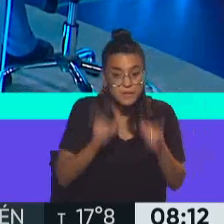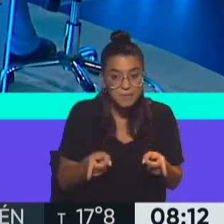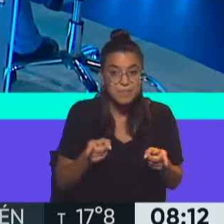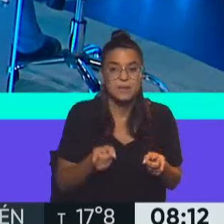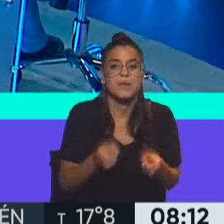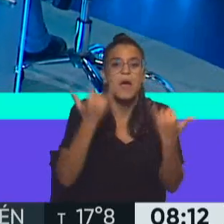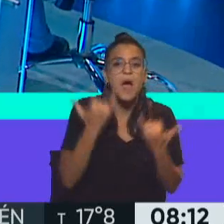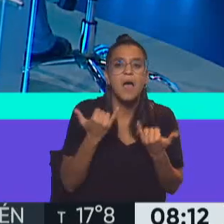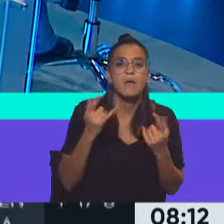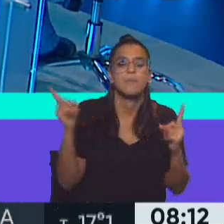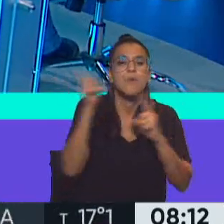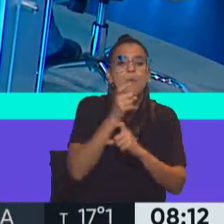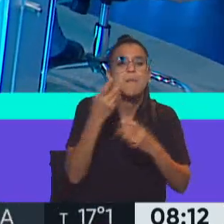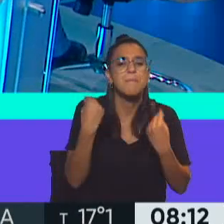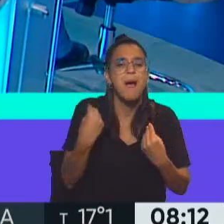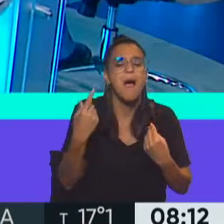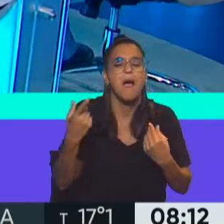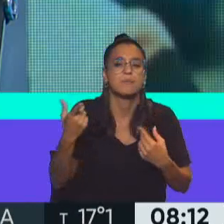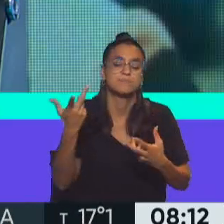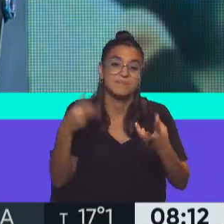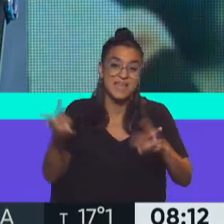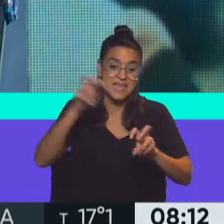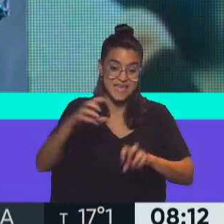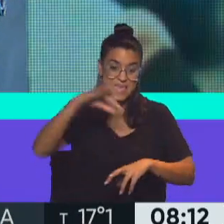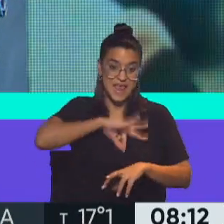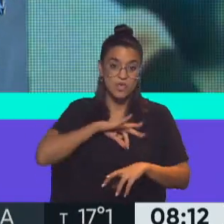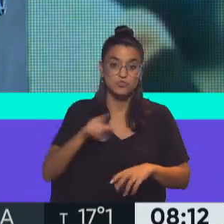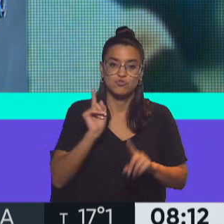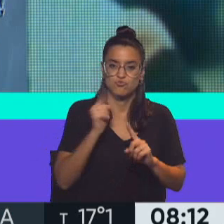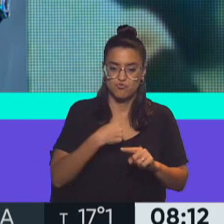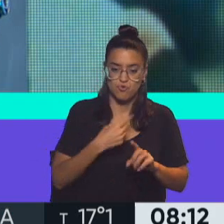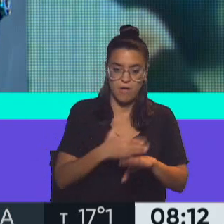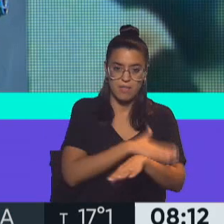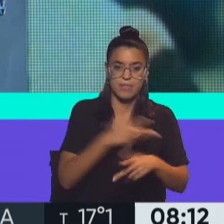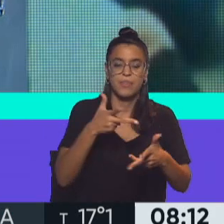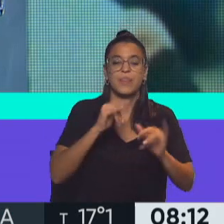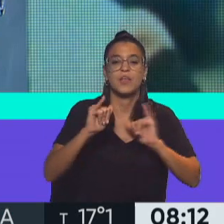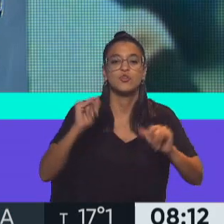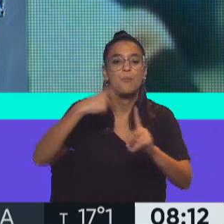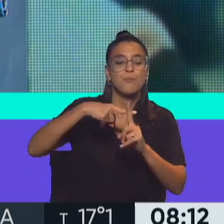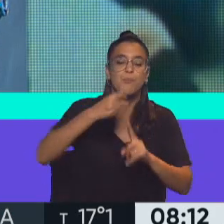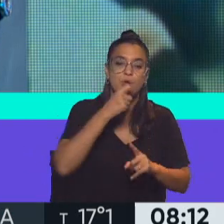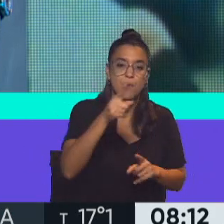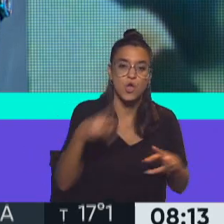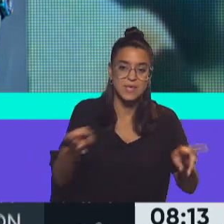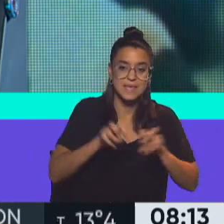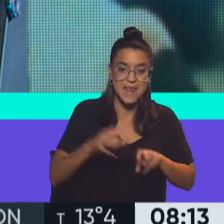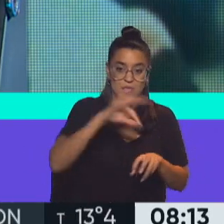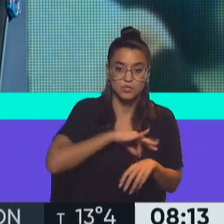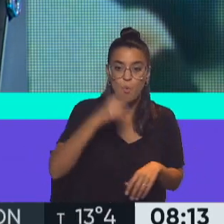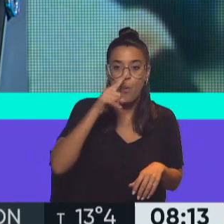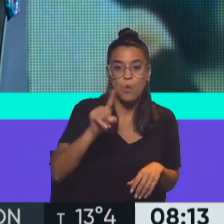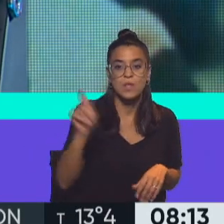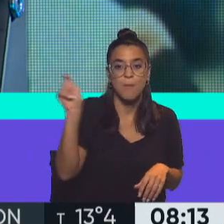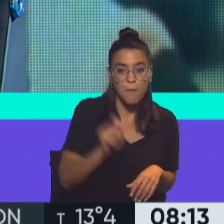un problema de heterogeneidad en materias de ingresos. Y yo recién les mencionaba los datos positivos. Por ejemplo, en términos de ingresos, el último mes, en